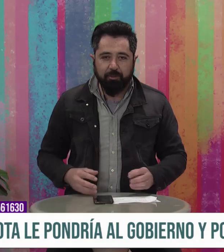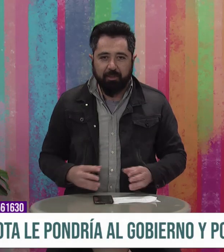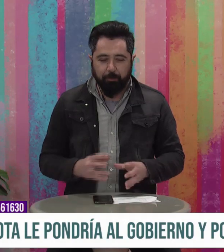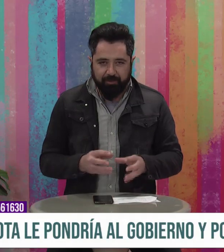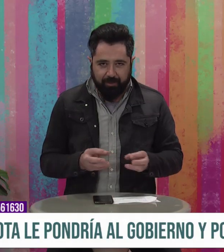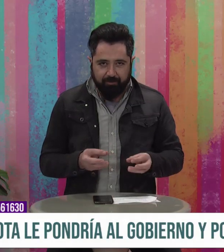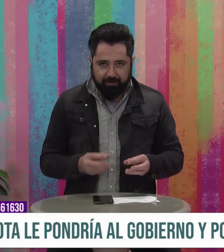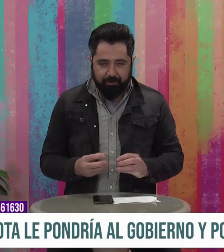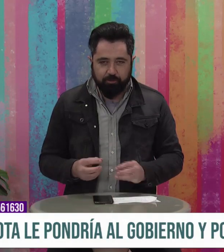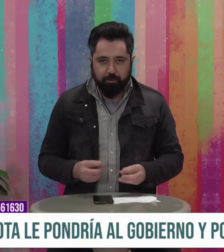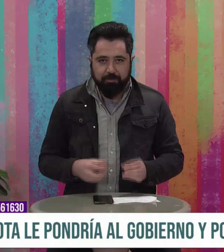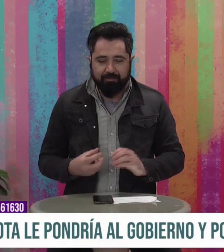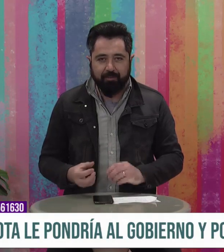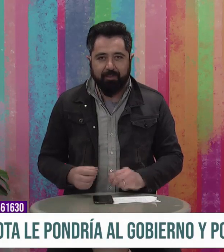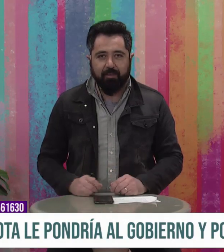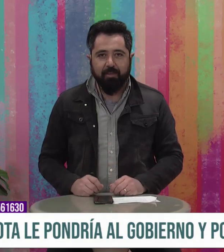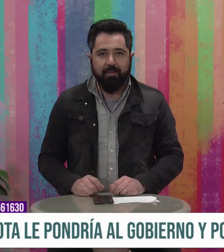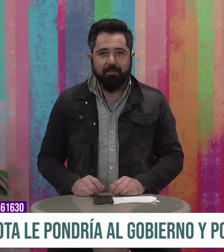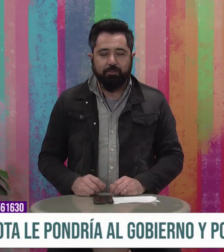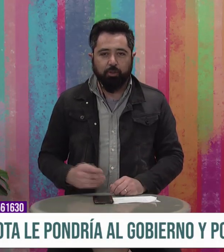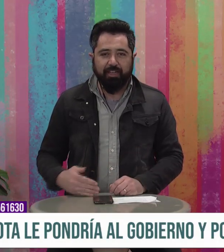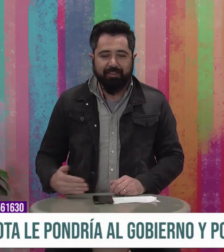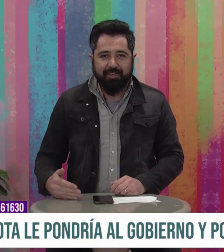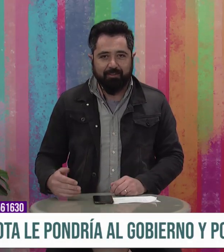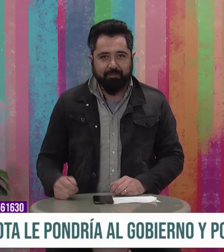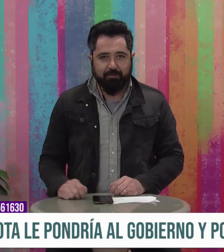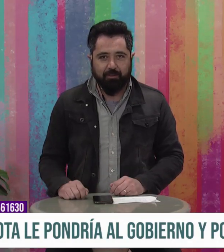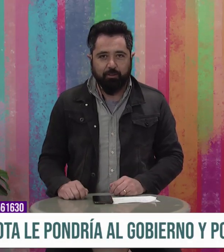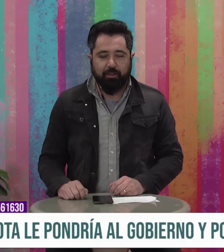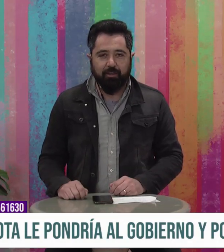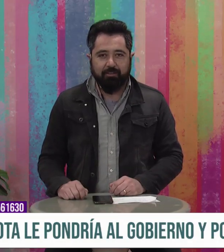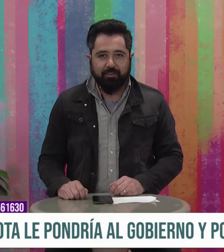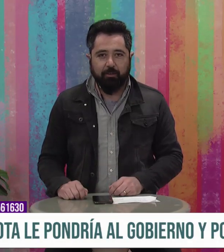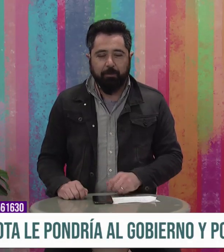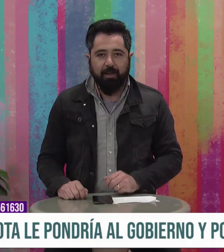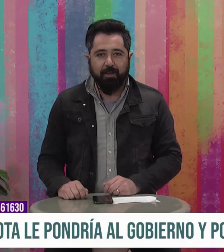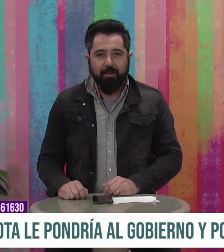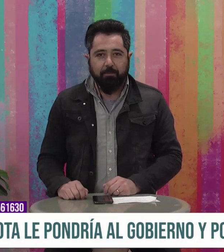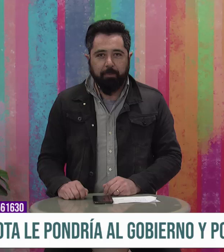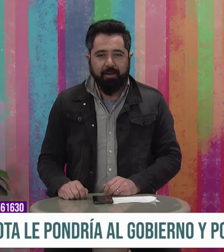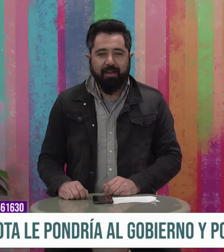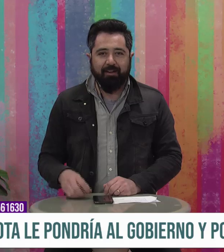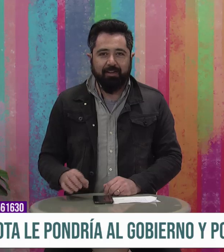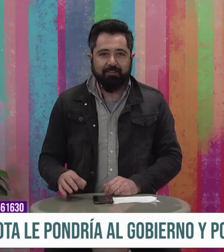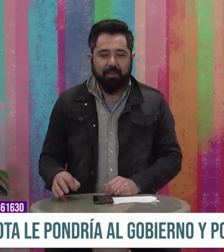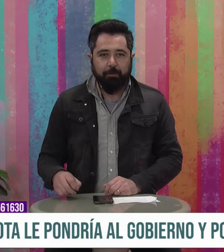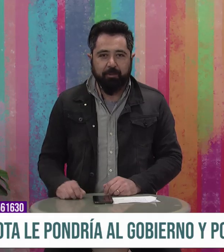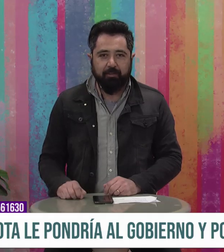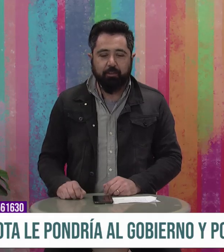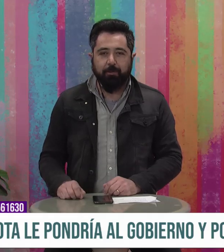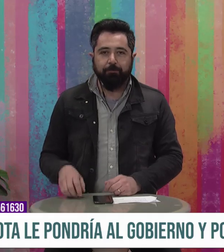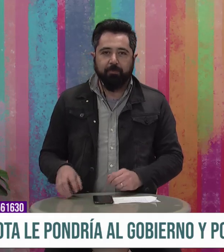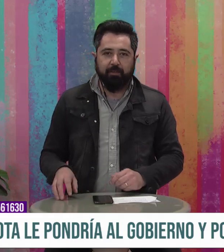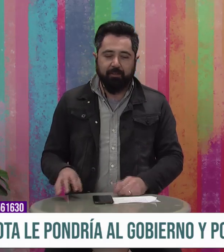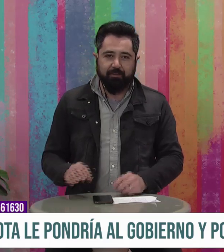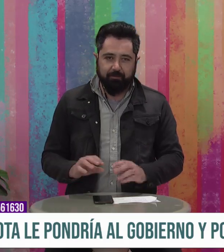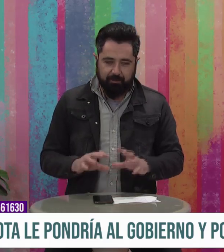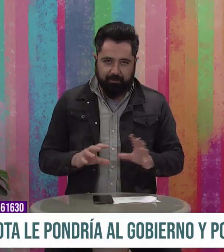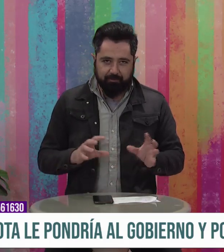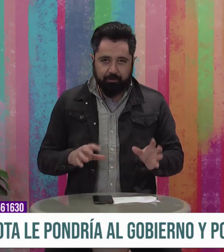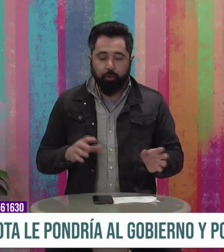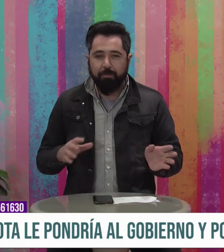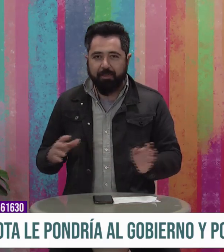Porque recordemos que después de que esto se convierte en ley, son 10 días los que se debe esperar para realizar el primer retiro.